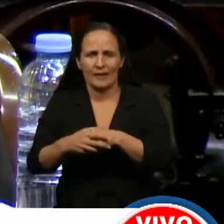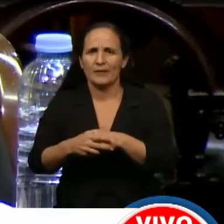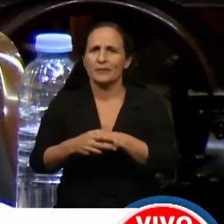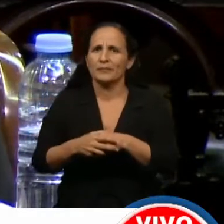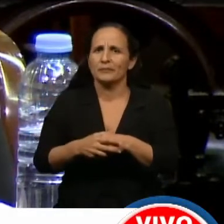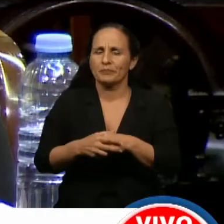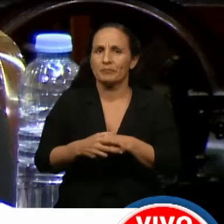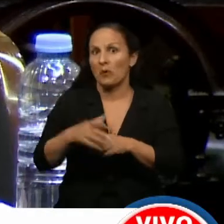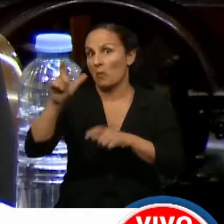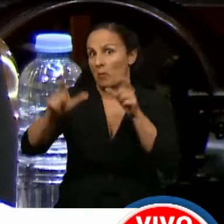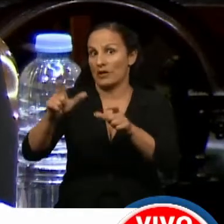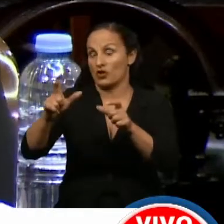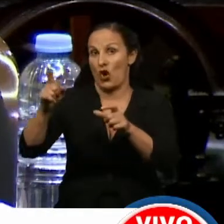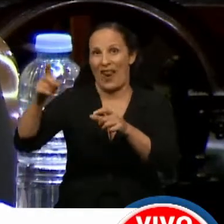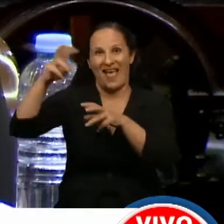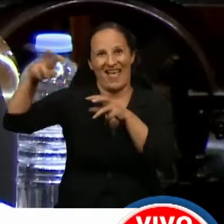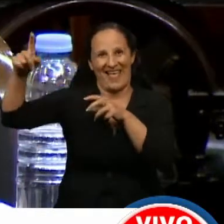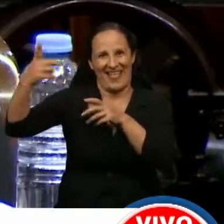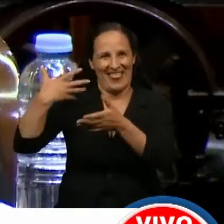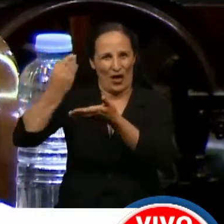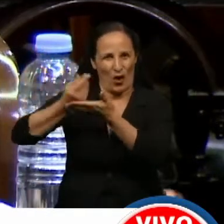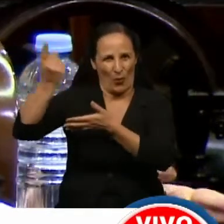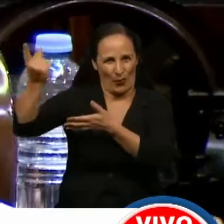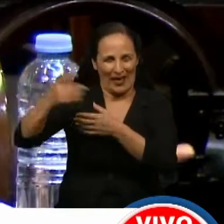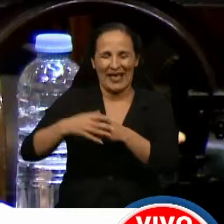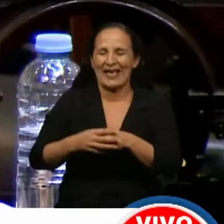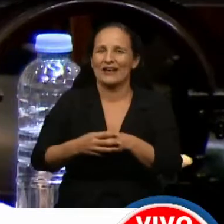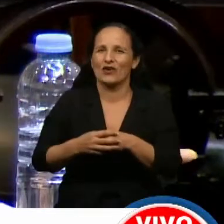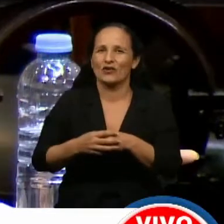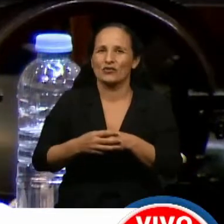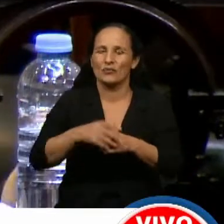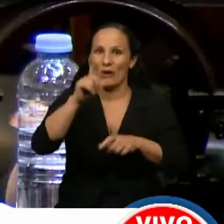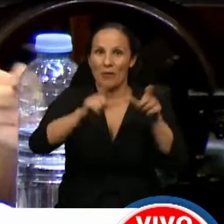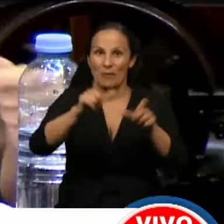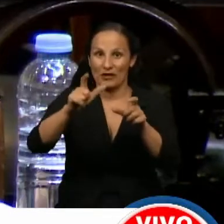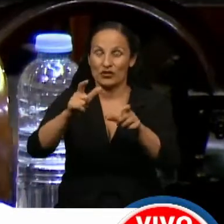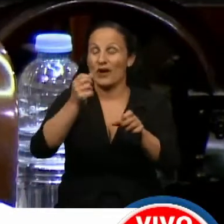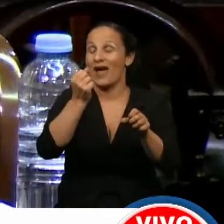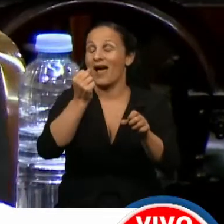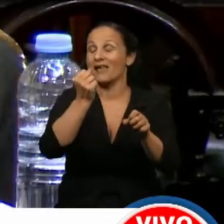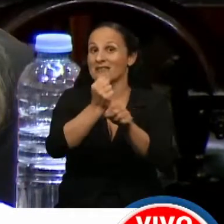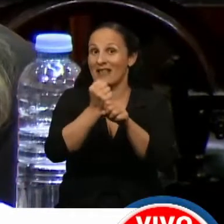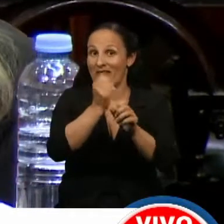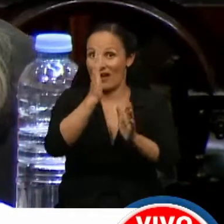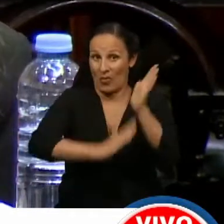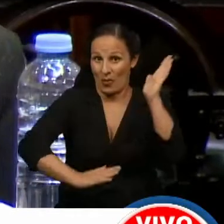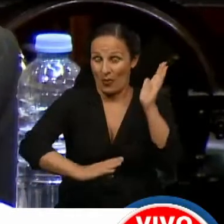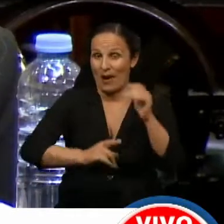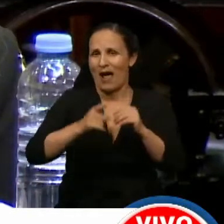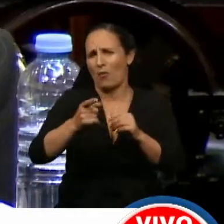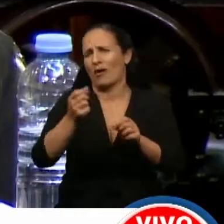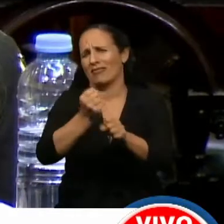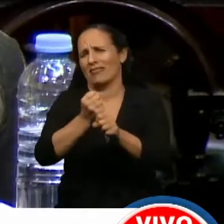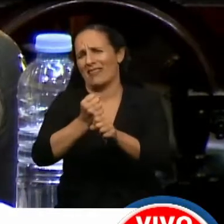representantes del gobierno que nos estaban acompañando, los representantes de los trabajadores registrados y en relación de dependencia, porque trabajadores